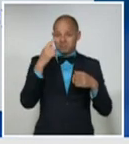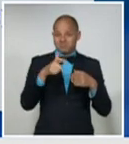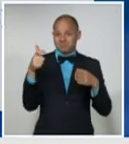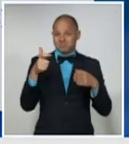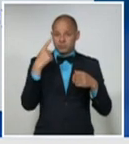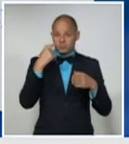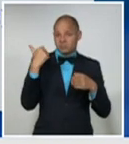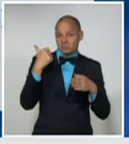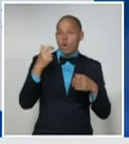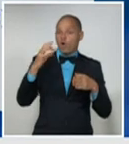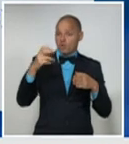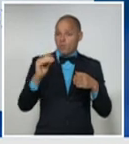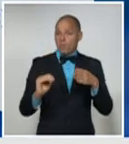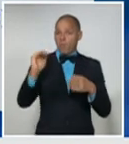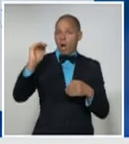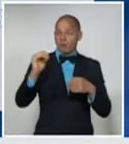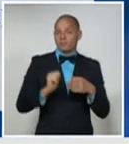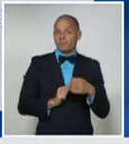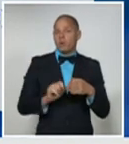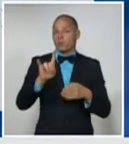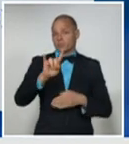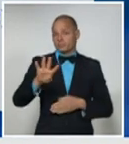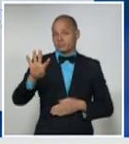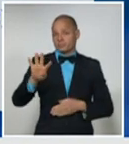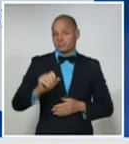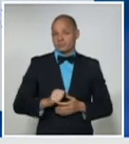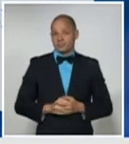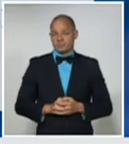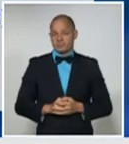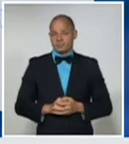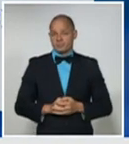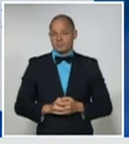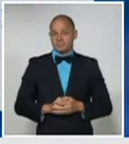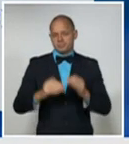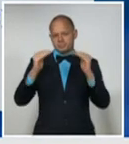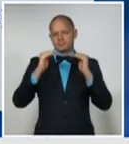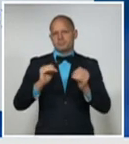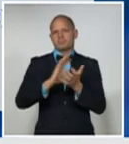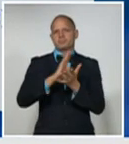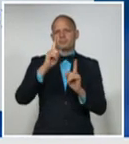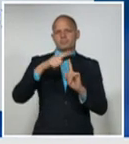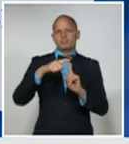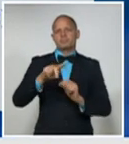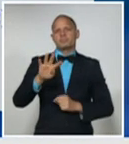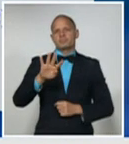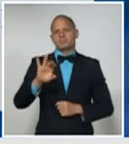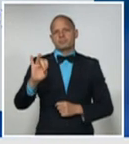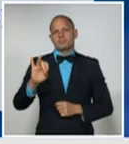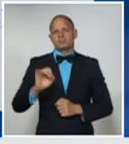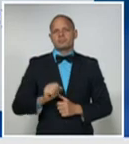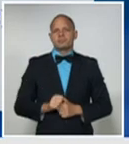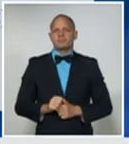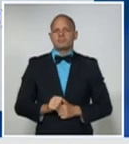incremento importante, 94 casos. Matanzas 47,